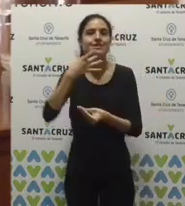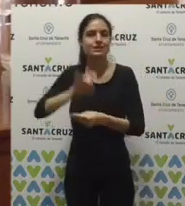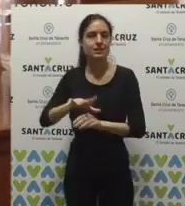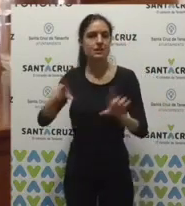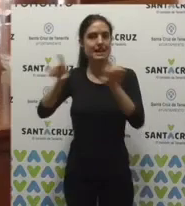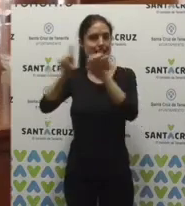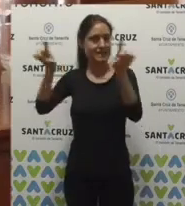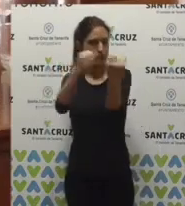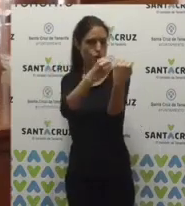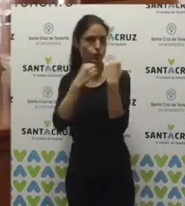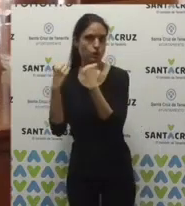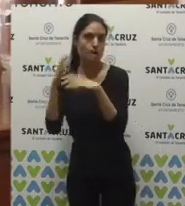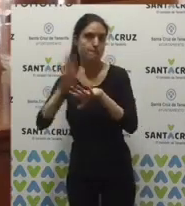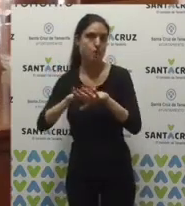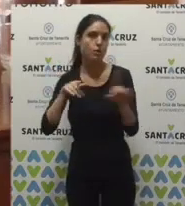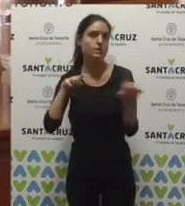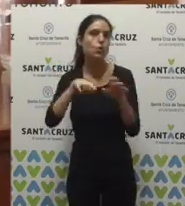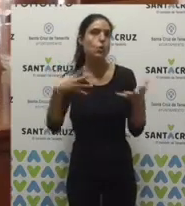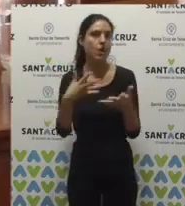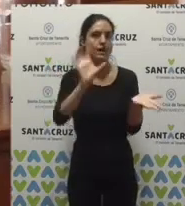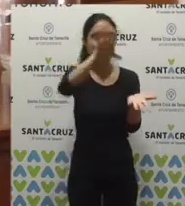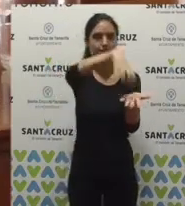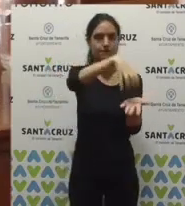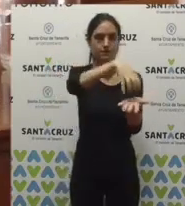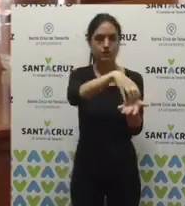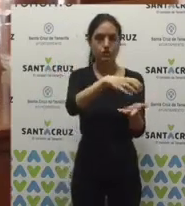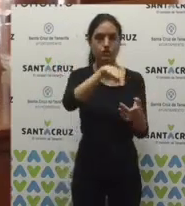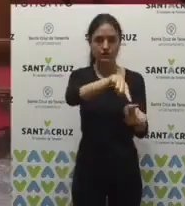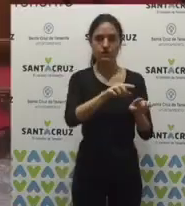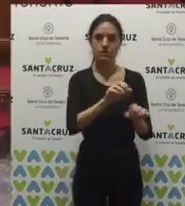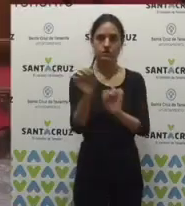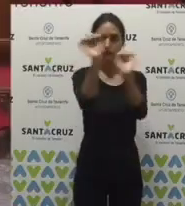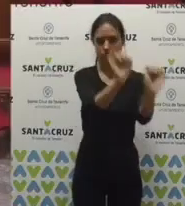instalación esa sería mi posición de rama